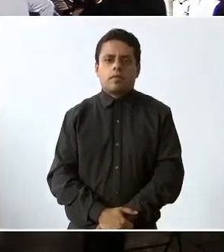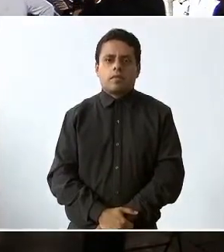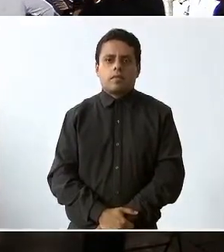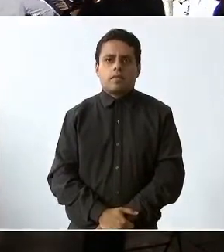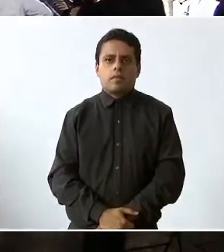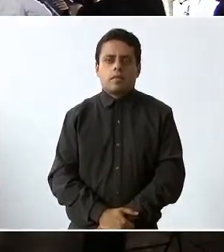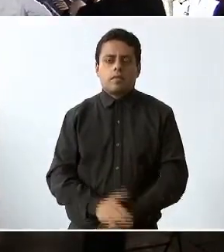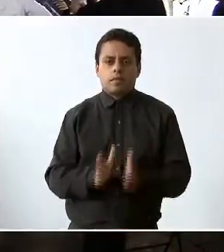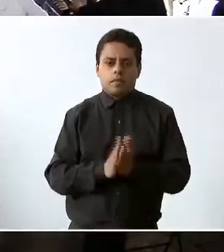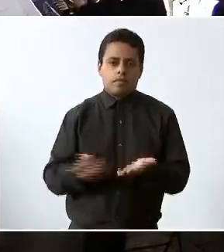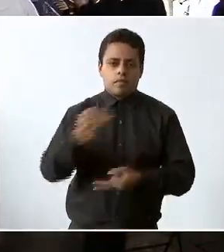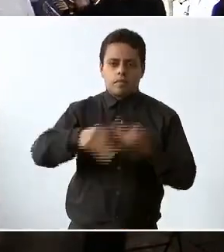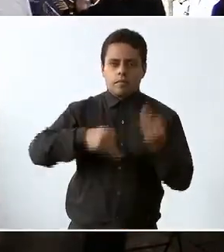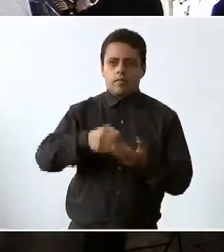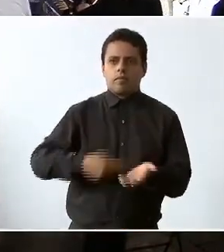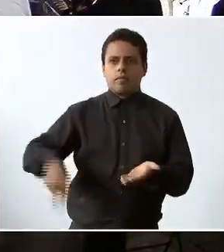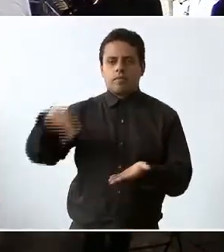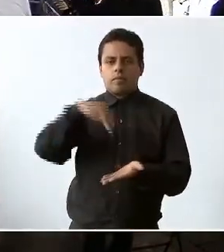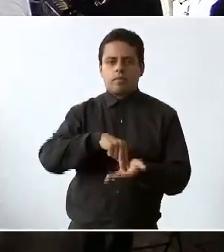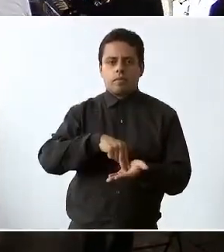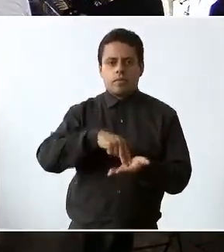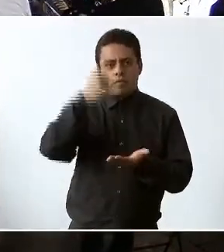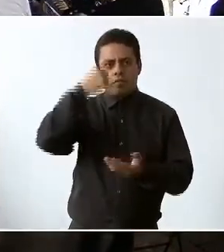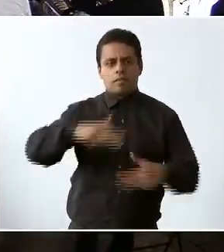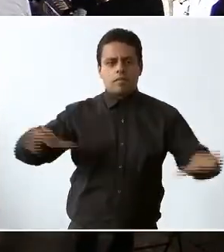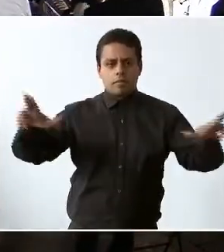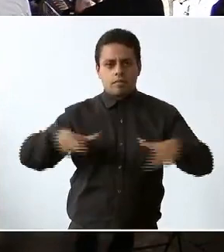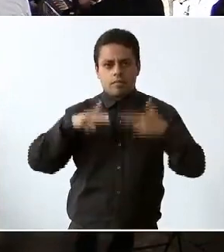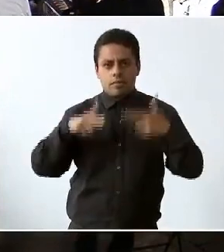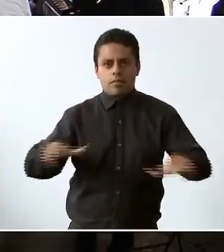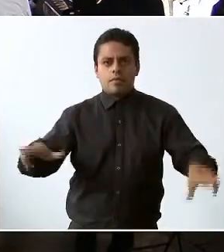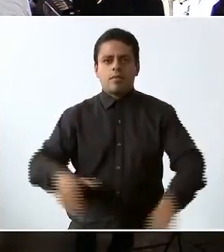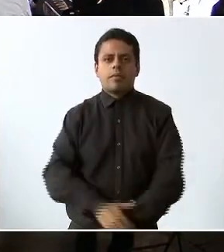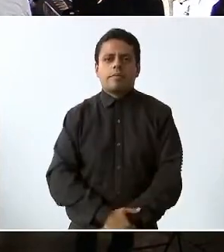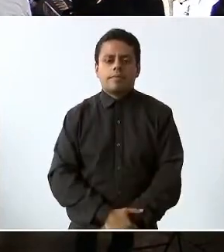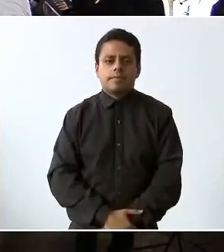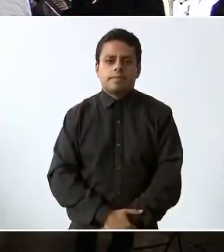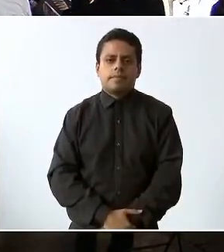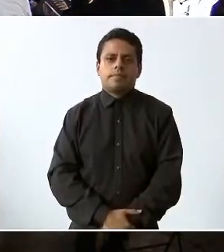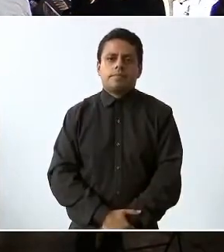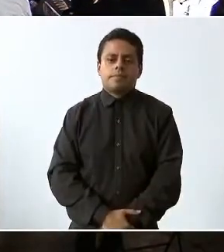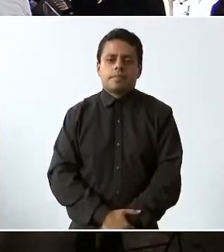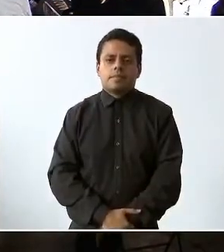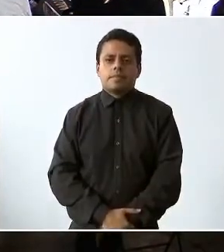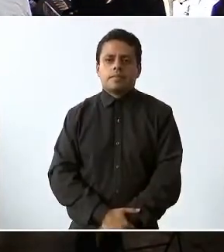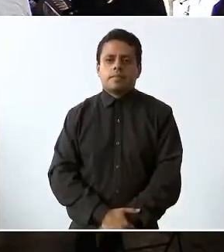Sean tan amables de ponerse de pie para entonar nuestro himno nacional.